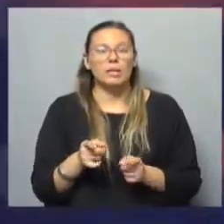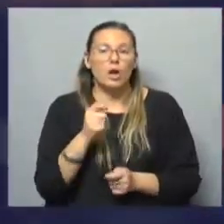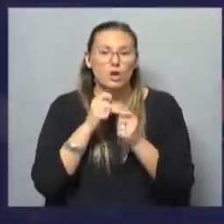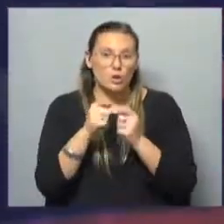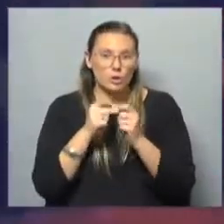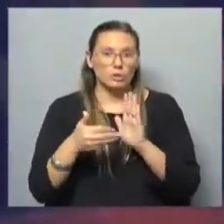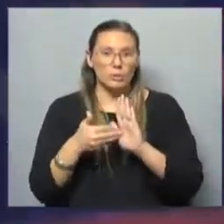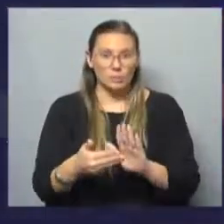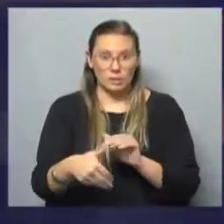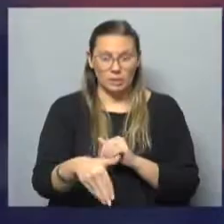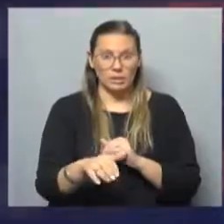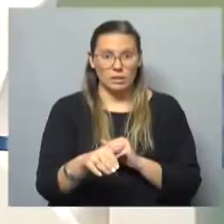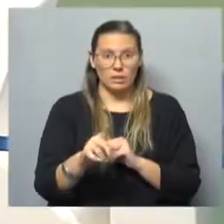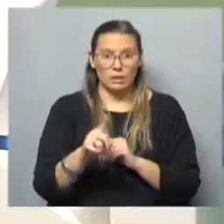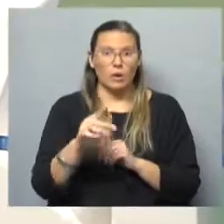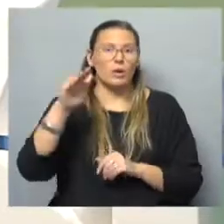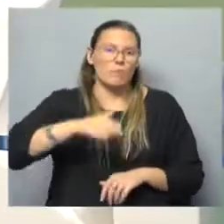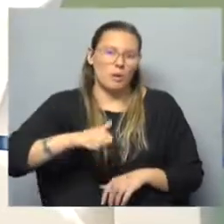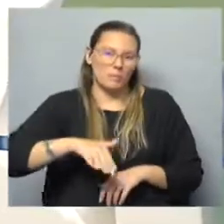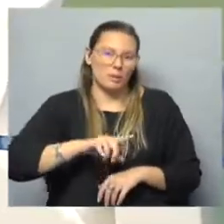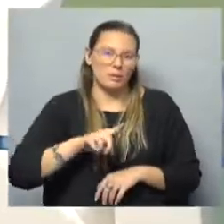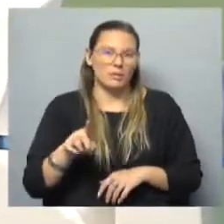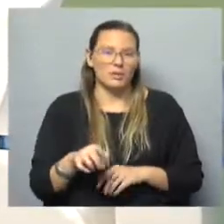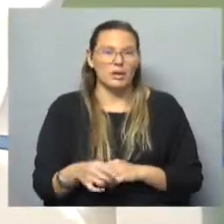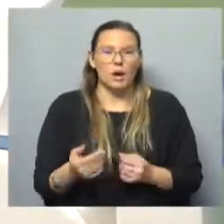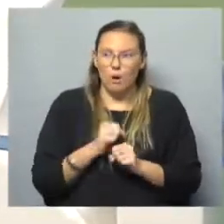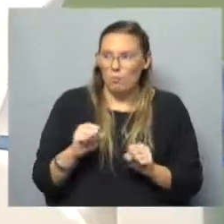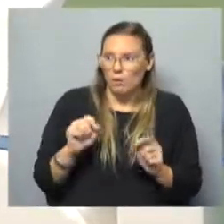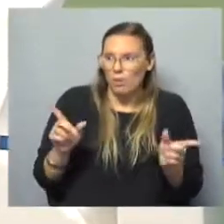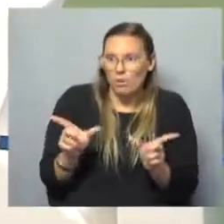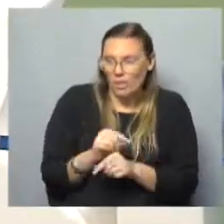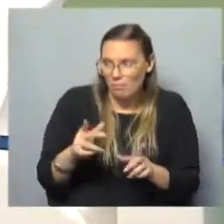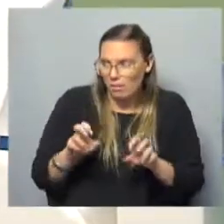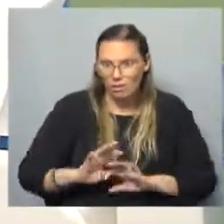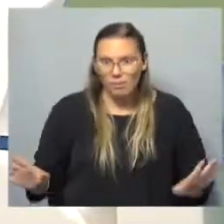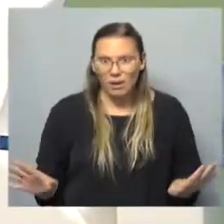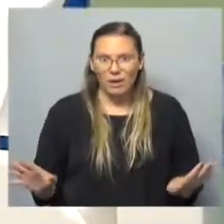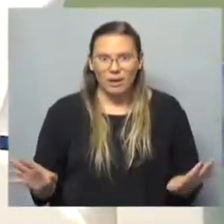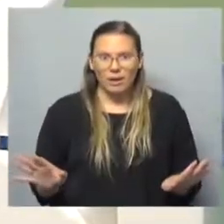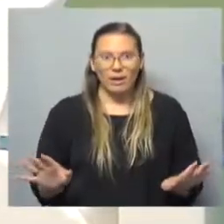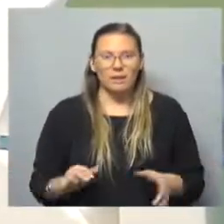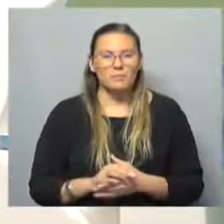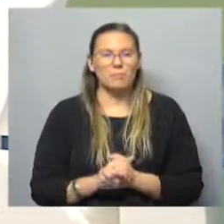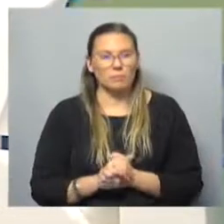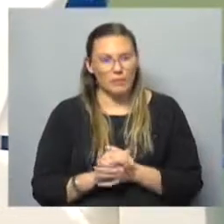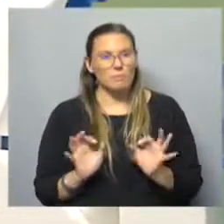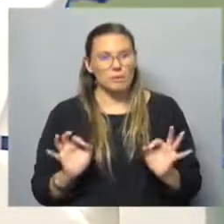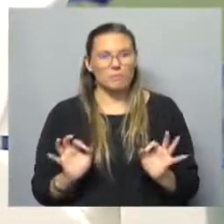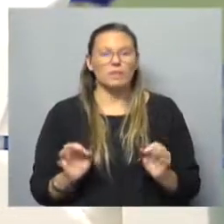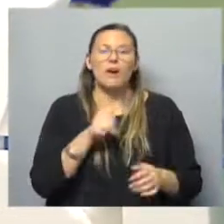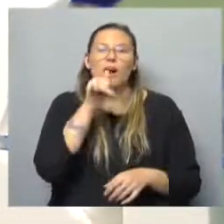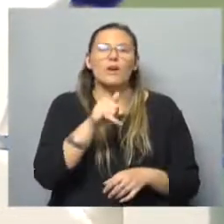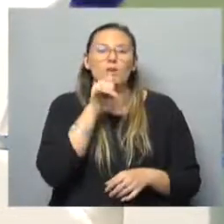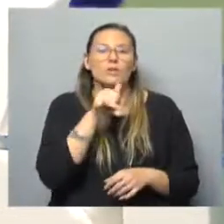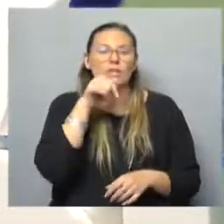a presentar. Hoy vamos no vas a ser el más pequeño. ¿Podemos salir de acá? Sí, perdón. ¿Me puedes sacar de acá? Perfecto, te estaba contando,